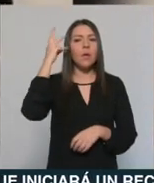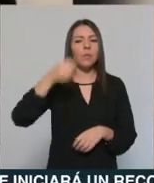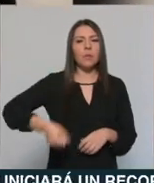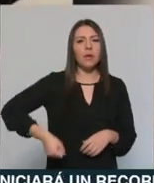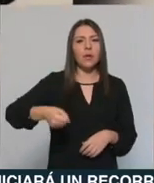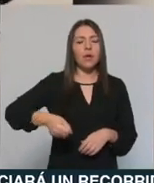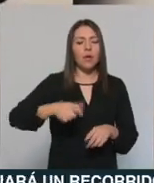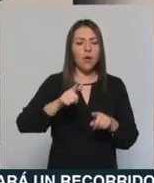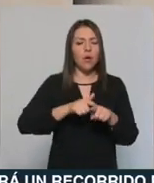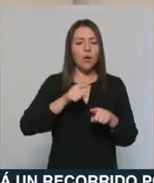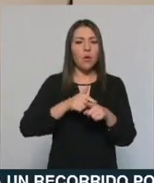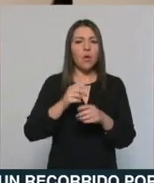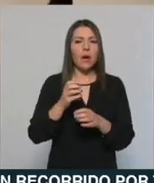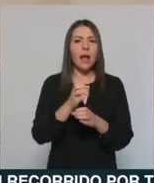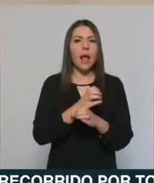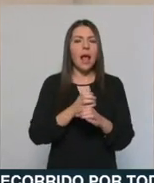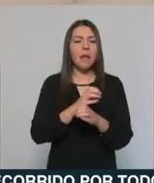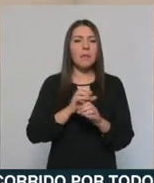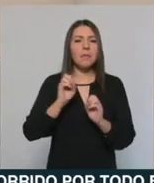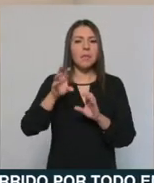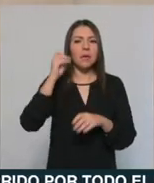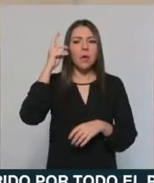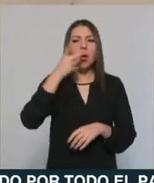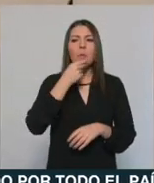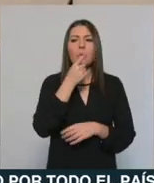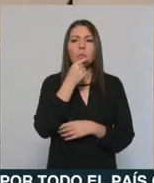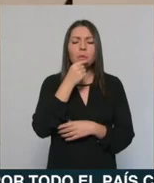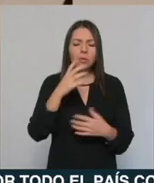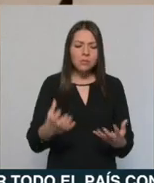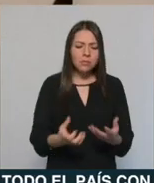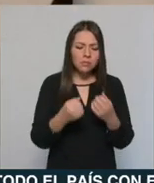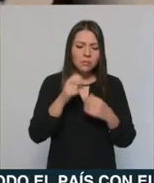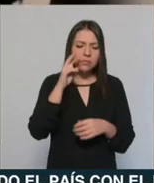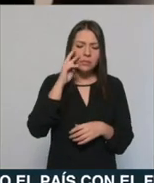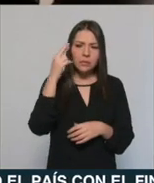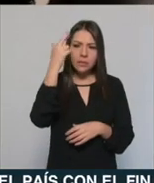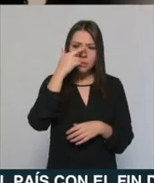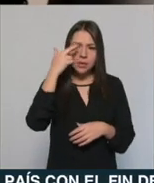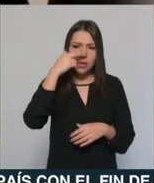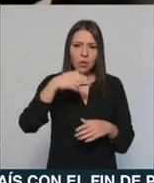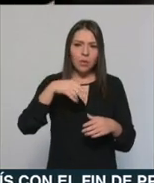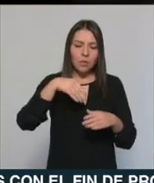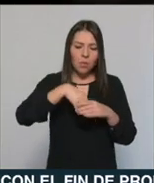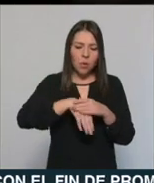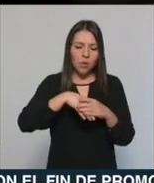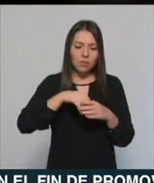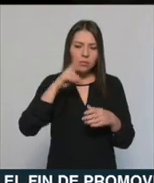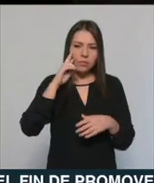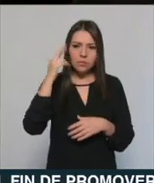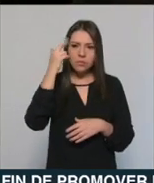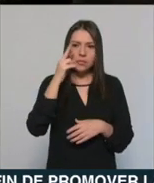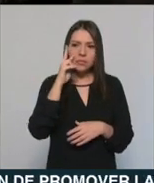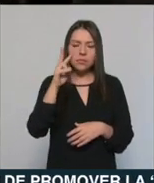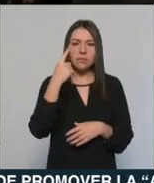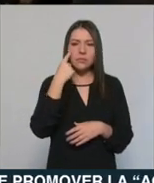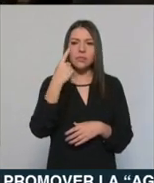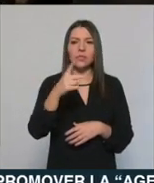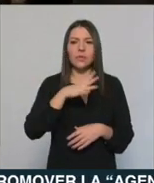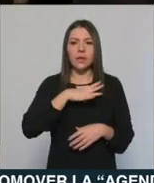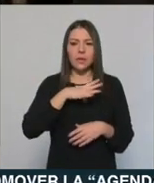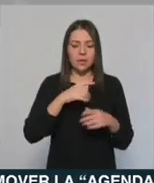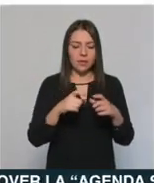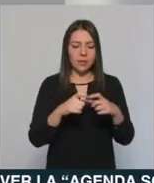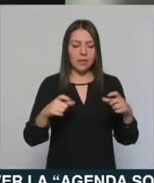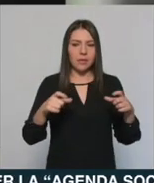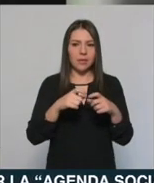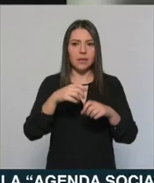fue rescatada por el policía Alejandro Labra. Al revisar el interior, de acuerdo al protocolo de actuación, encontró billetes de